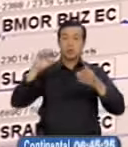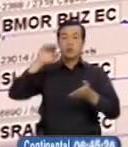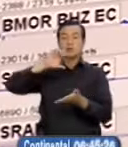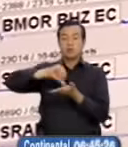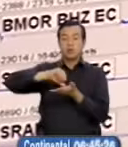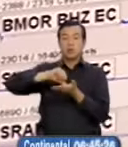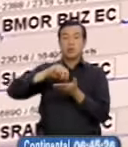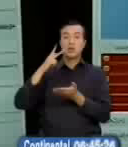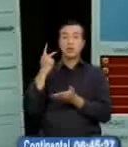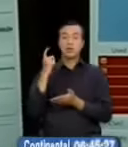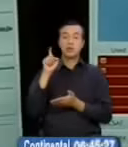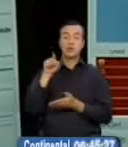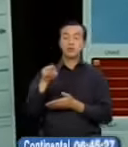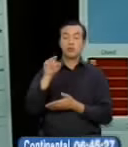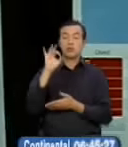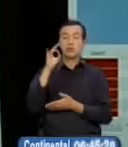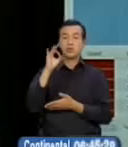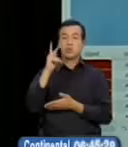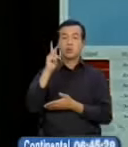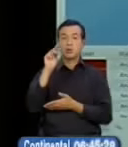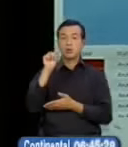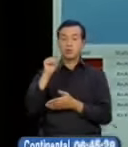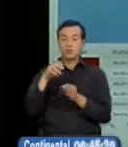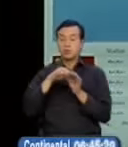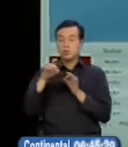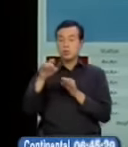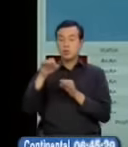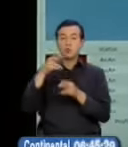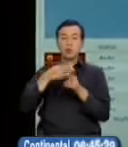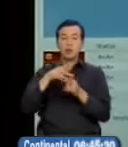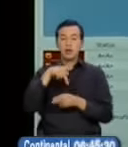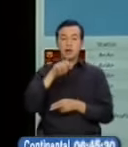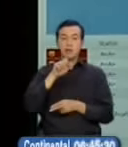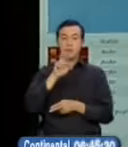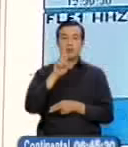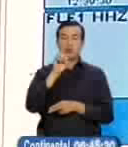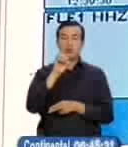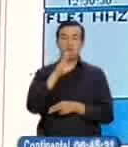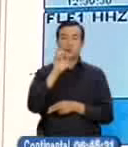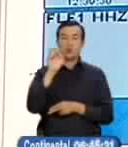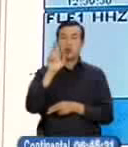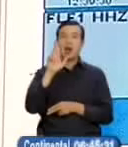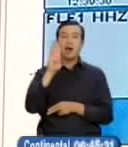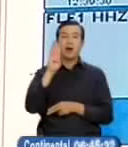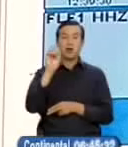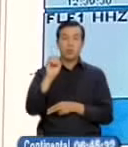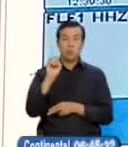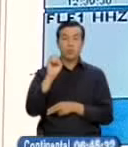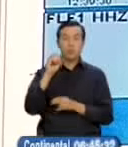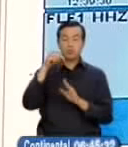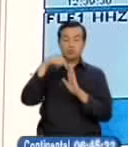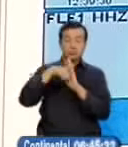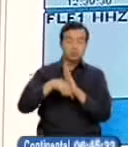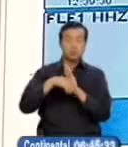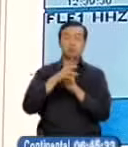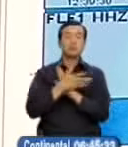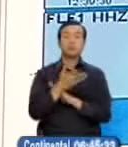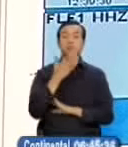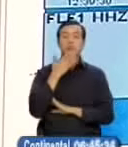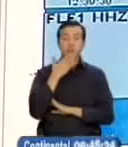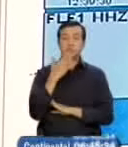a 13.19 kilómetros del cantón Pedro Carbo, a una profundidad de 6.41 kilómetros. Los organismos de socorro a través